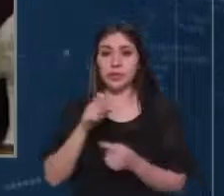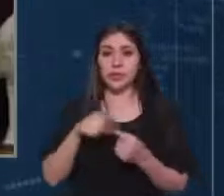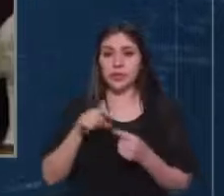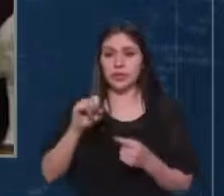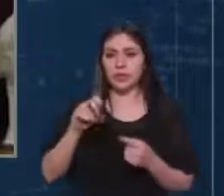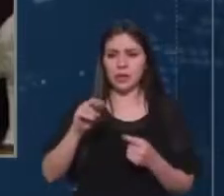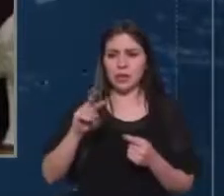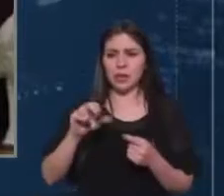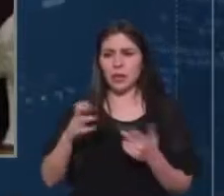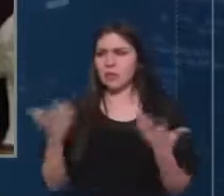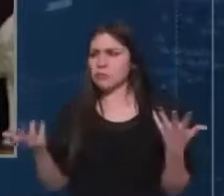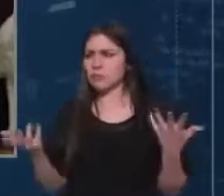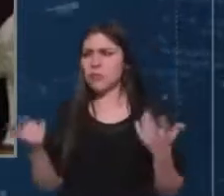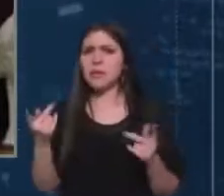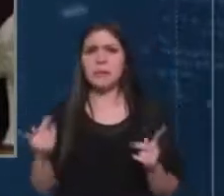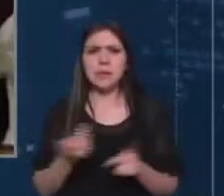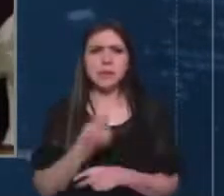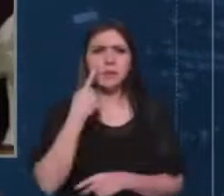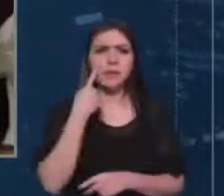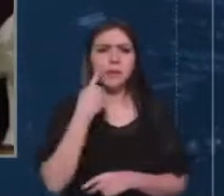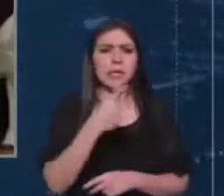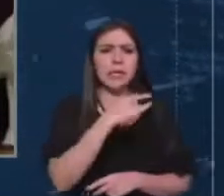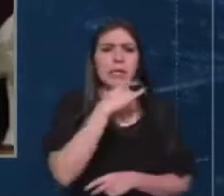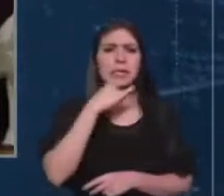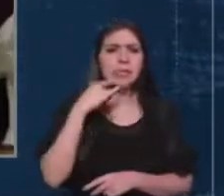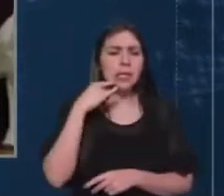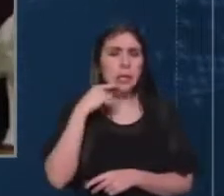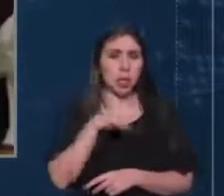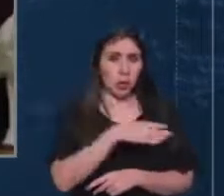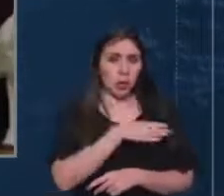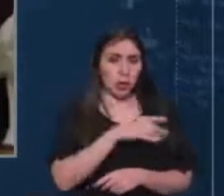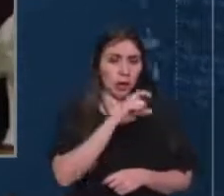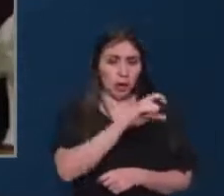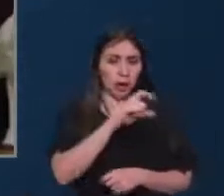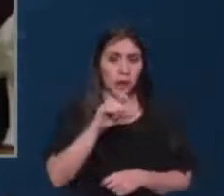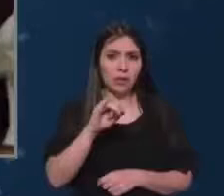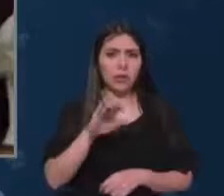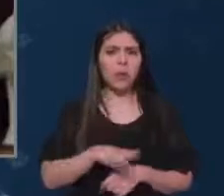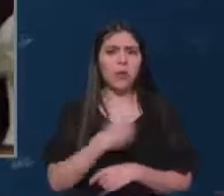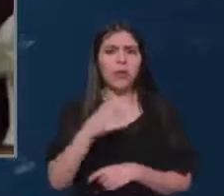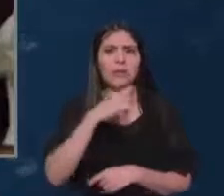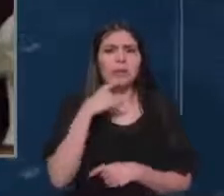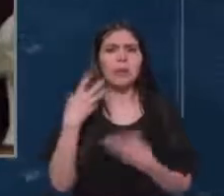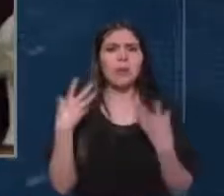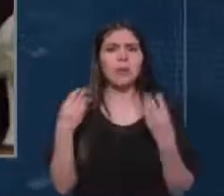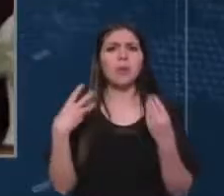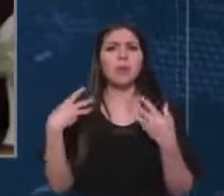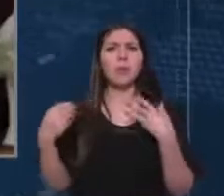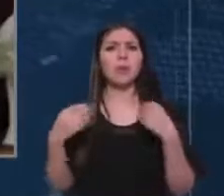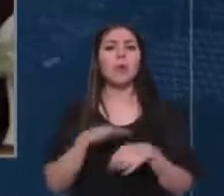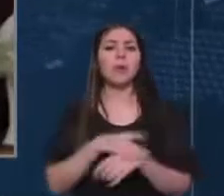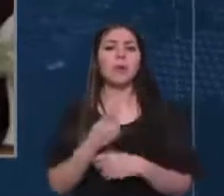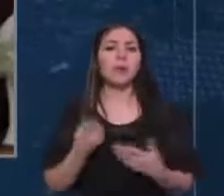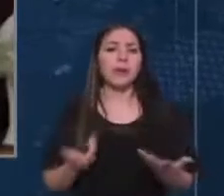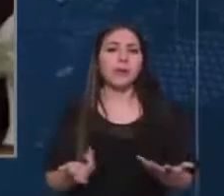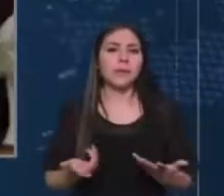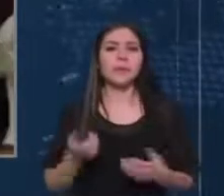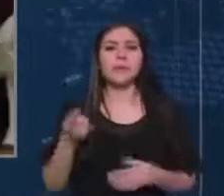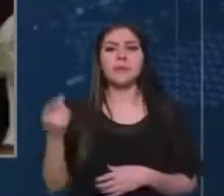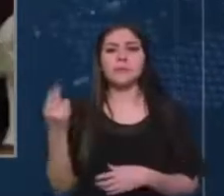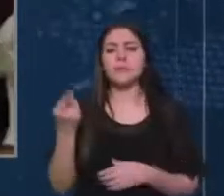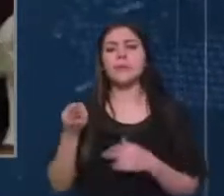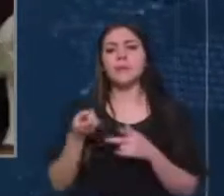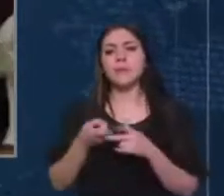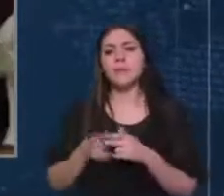tan buenas, ¿por qué estamos viendo tantos casos en Chile? En gran parte tiene que ver con que se empieza a implementar esta campaña